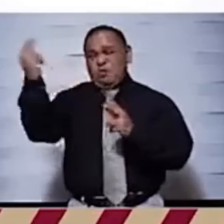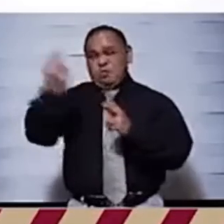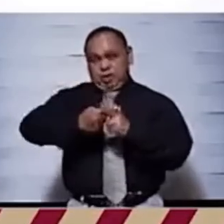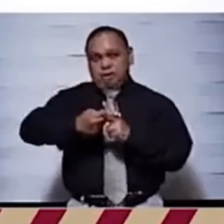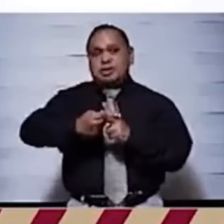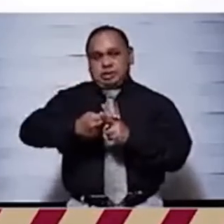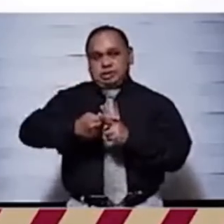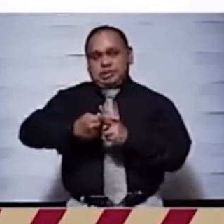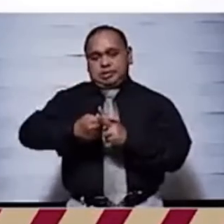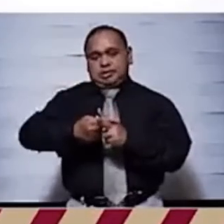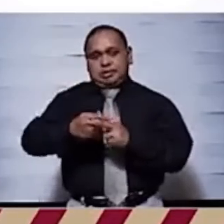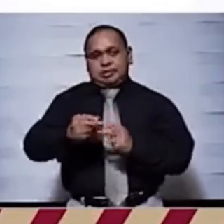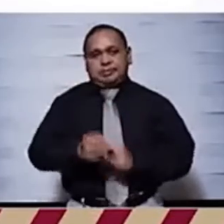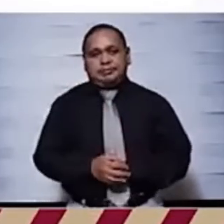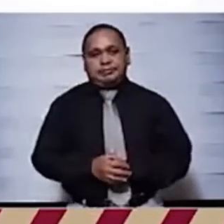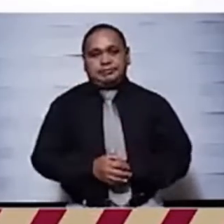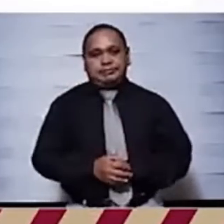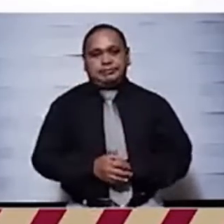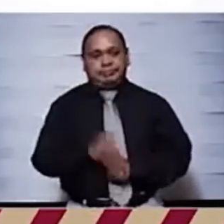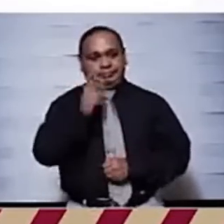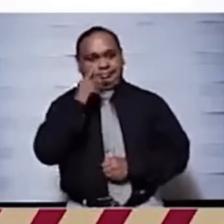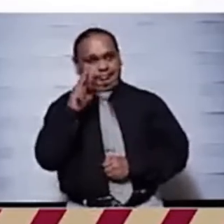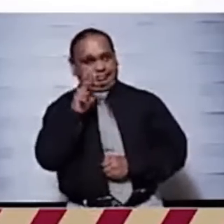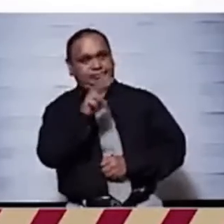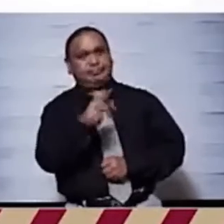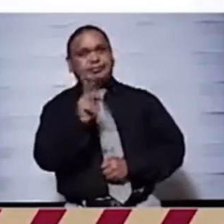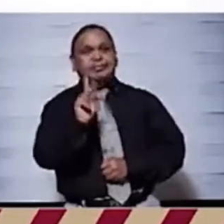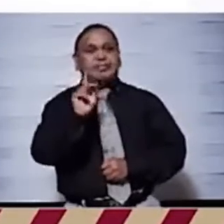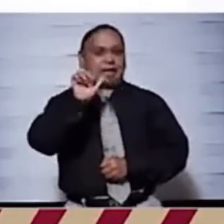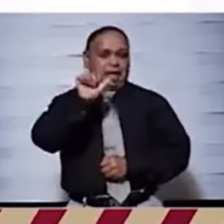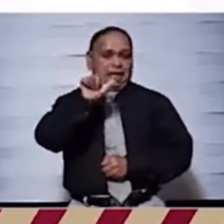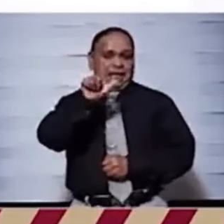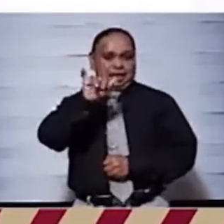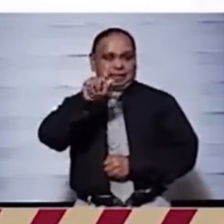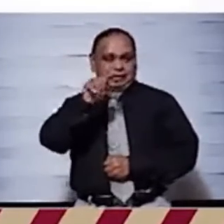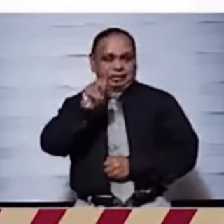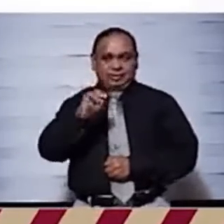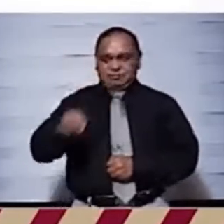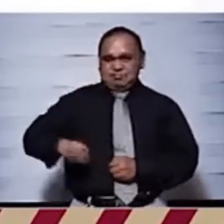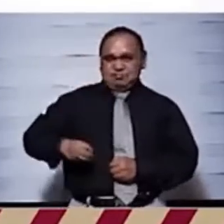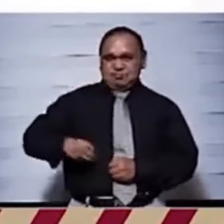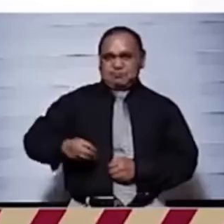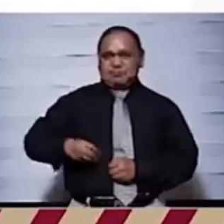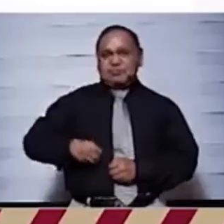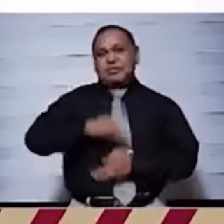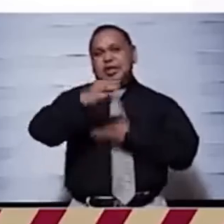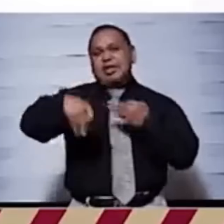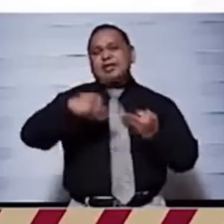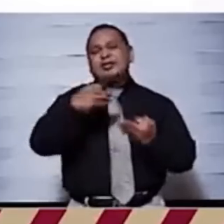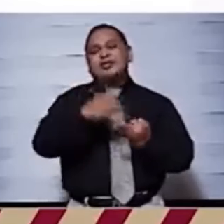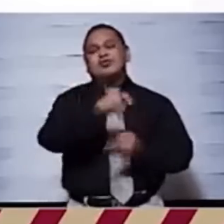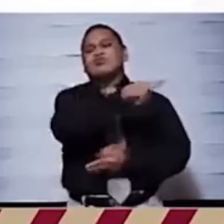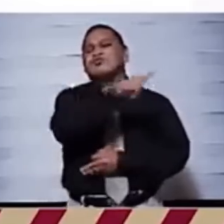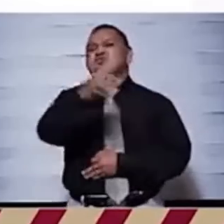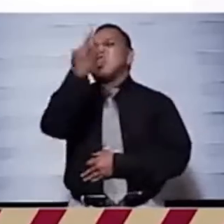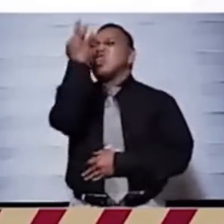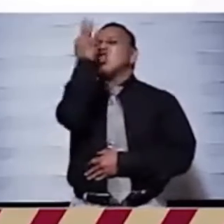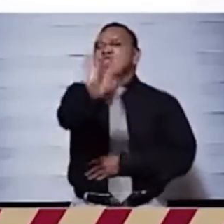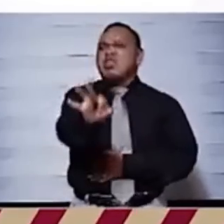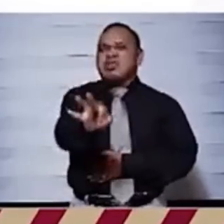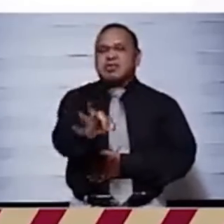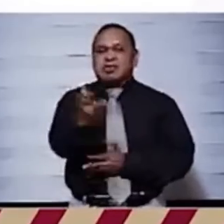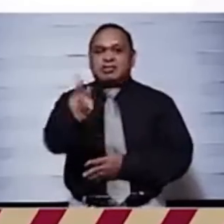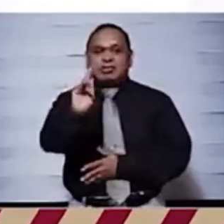quitan el fuero y lo meten a la cárcel. Él está ahorita protegido por el fuero de diputado. Ahora, si la Fiscalía General de la